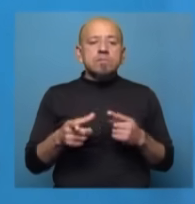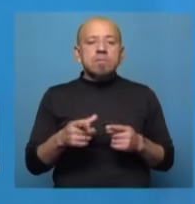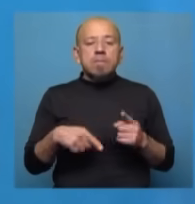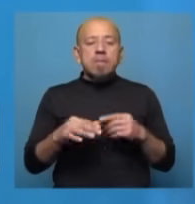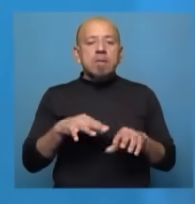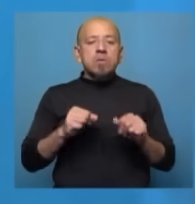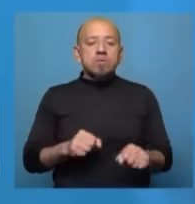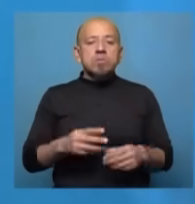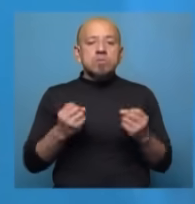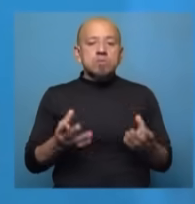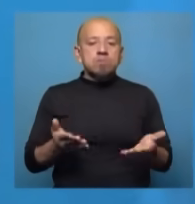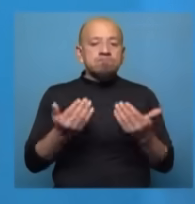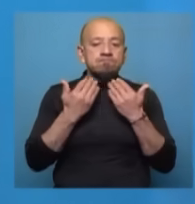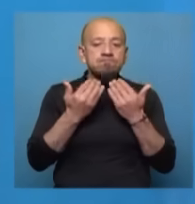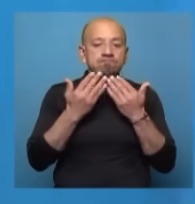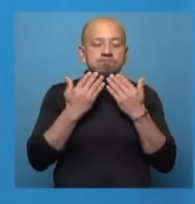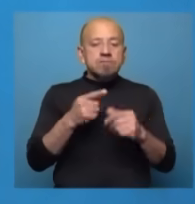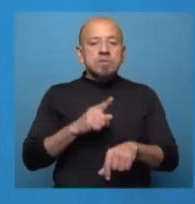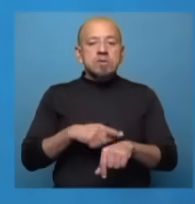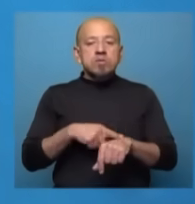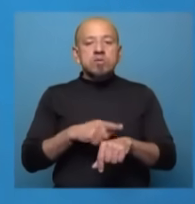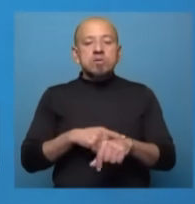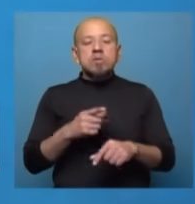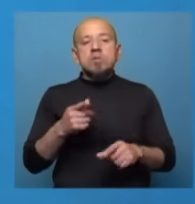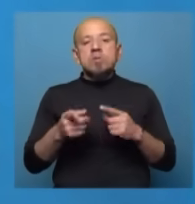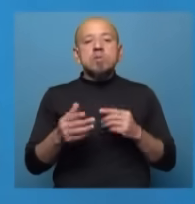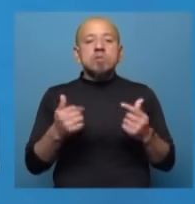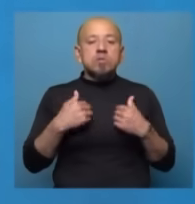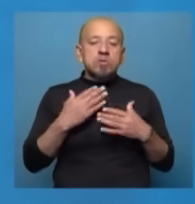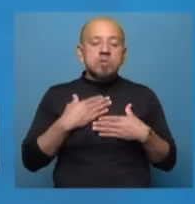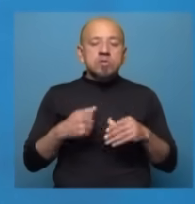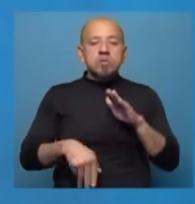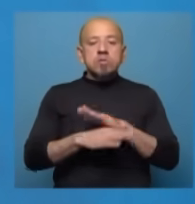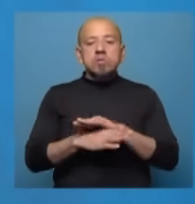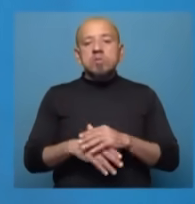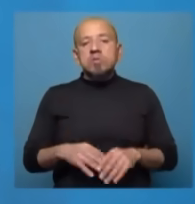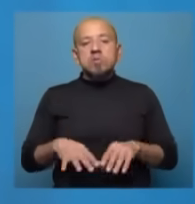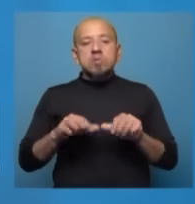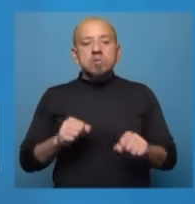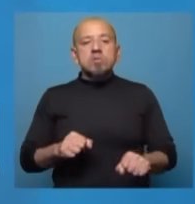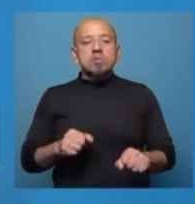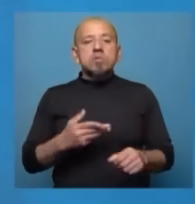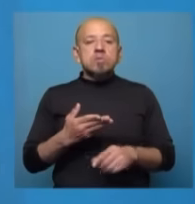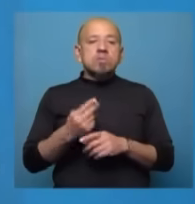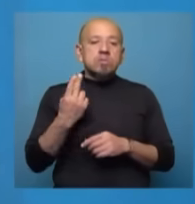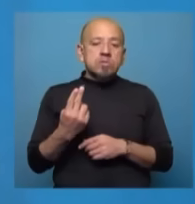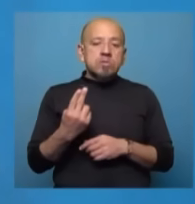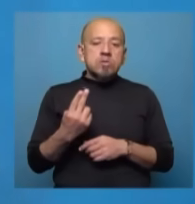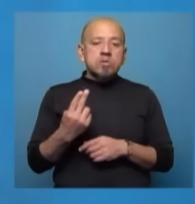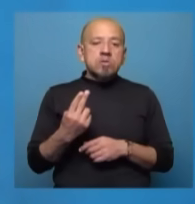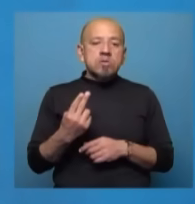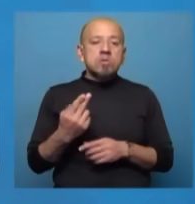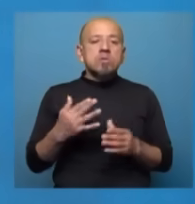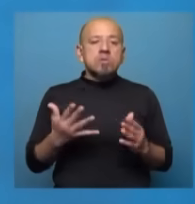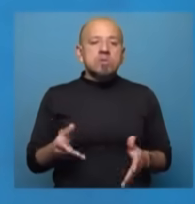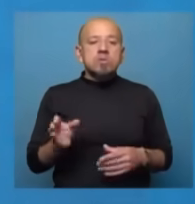ese compromiso porque no se sabía exactamente la hora que iba a haer la formalización me tuve que retirar de la audiencia pedí la autorización correspondiente